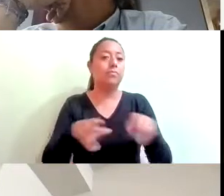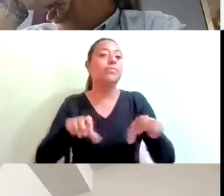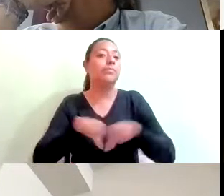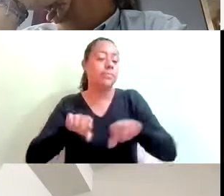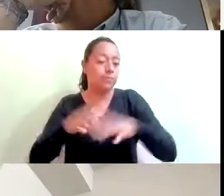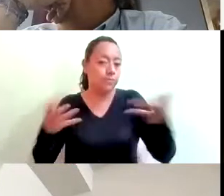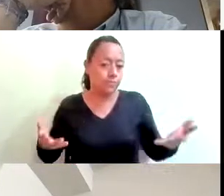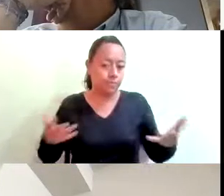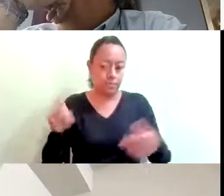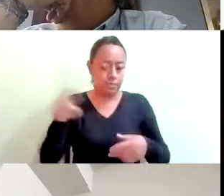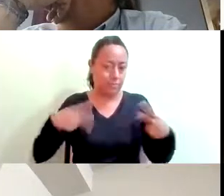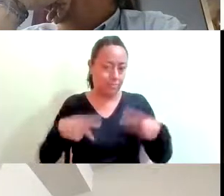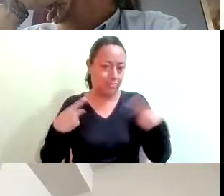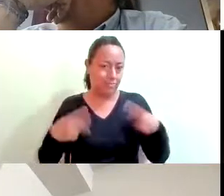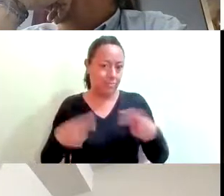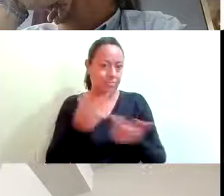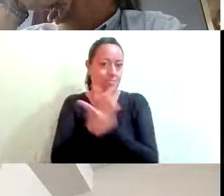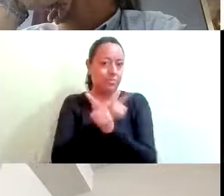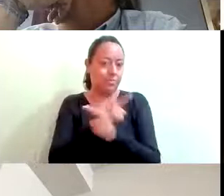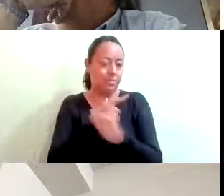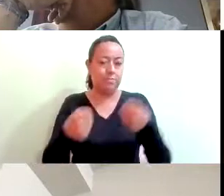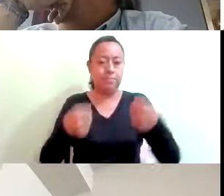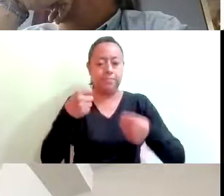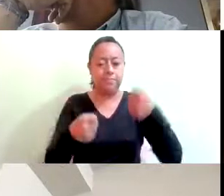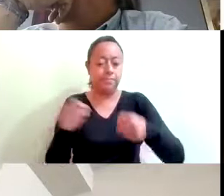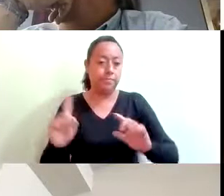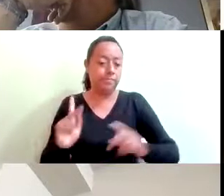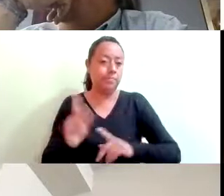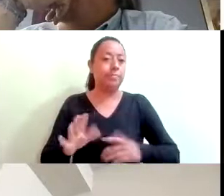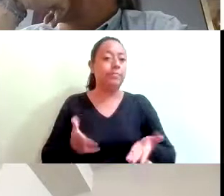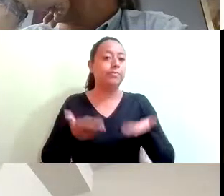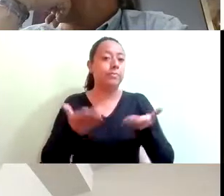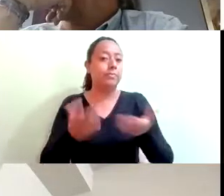taxistas, esta gente que presta un servicio de vehículo